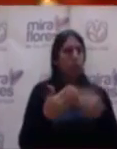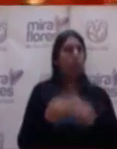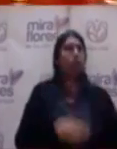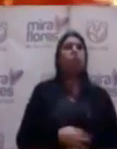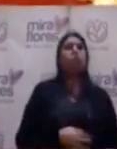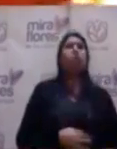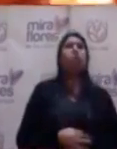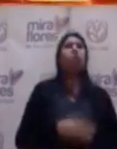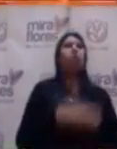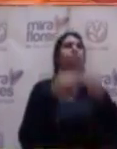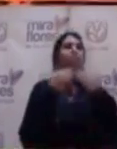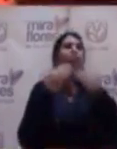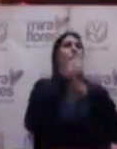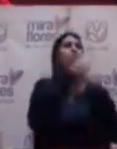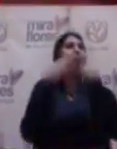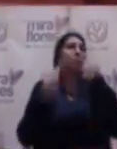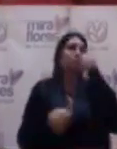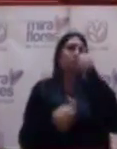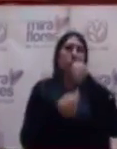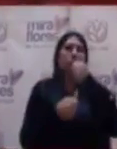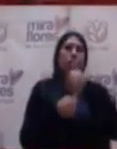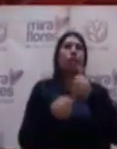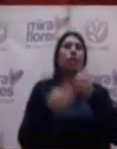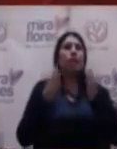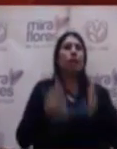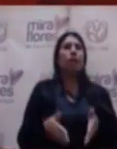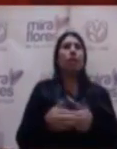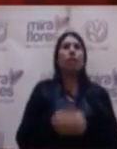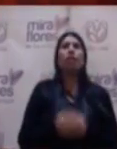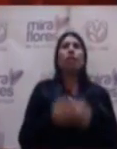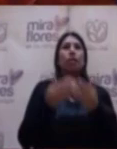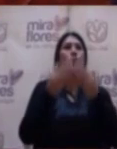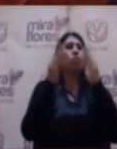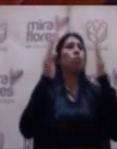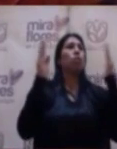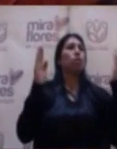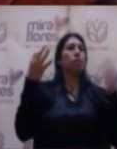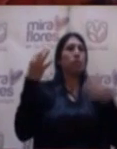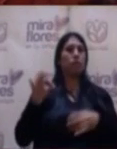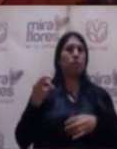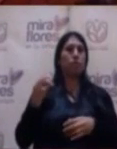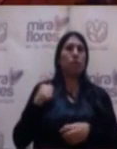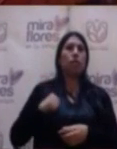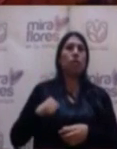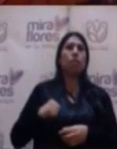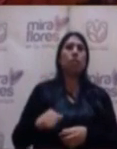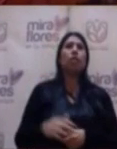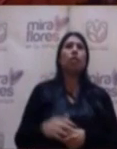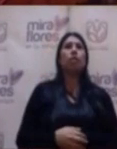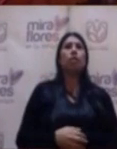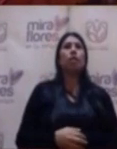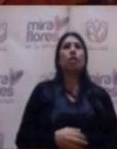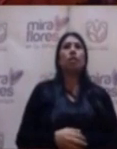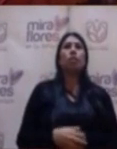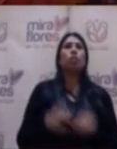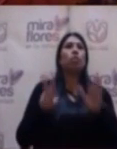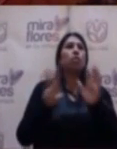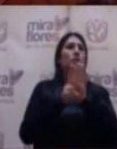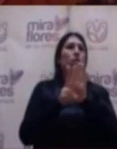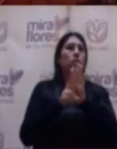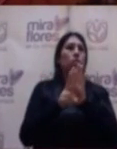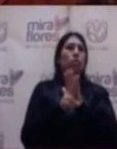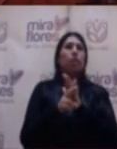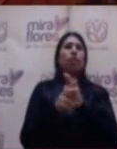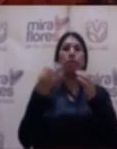gracias, señor teniente alcalde. Las puertas están abiertas. Las personas de buena voluntad tienen siempre las